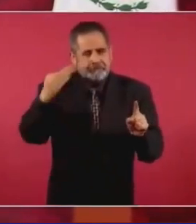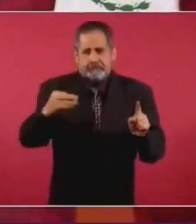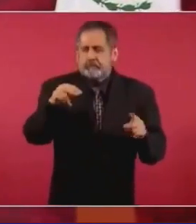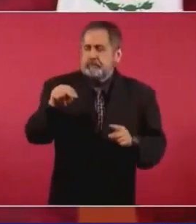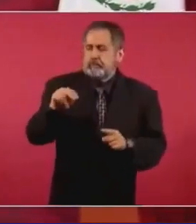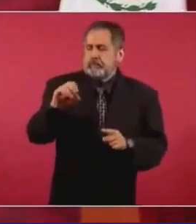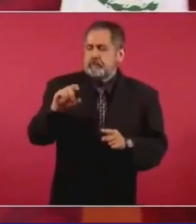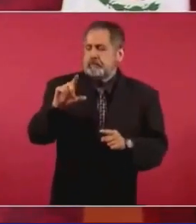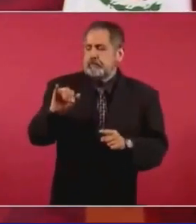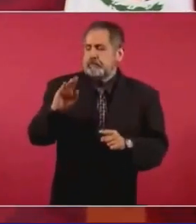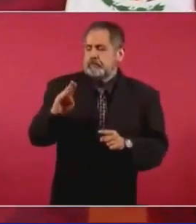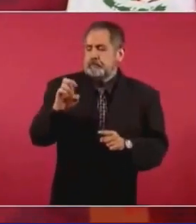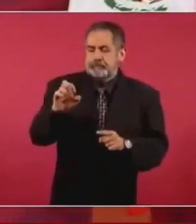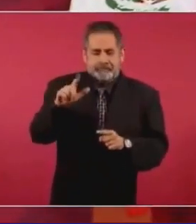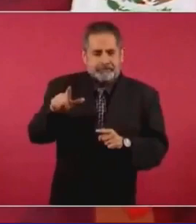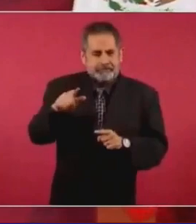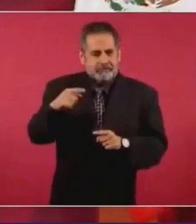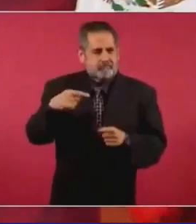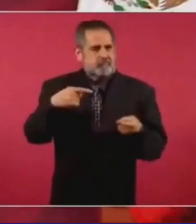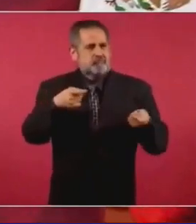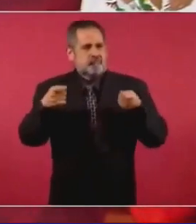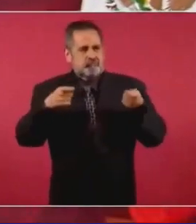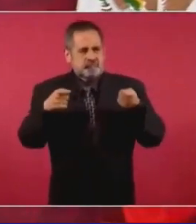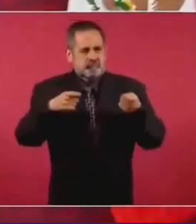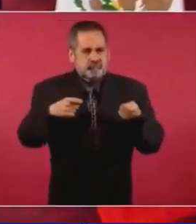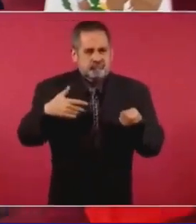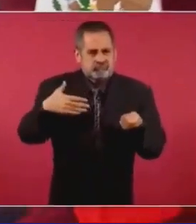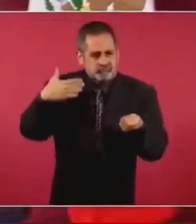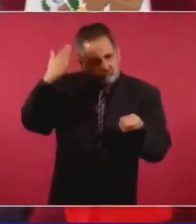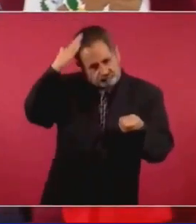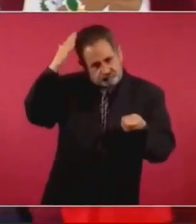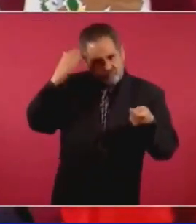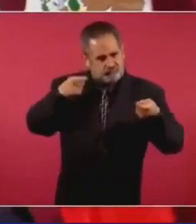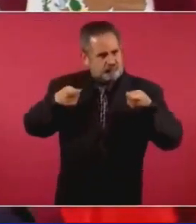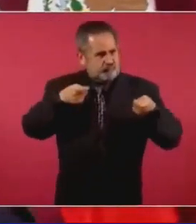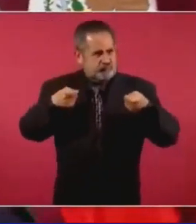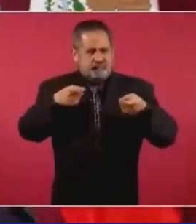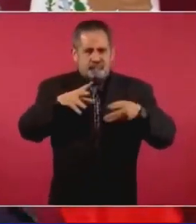de dominio de los gobiernos neoliberales,